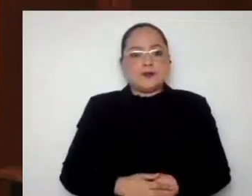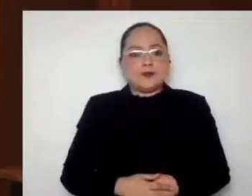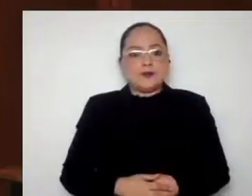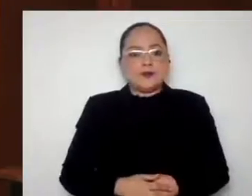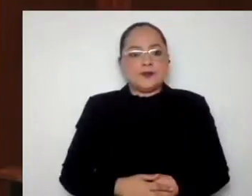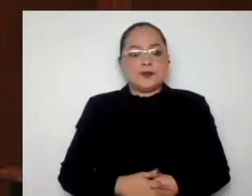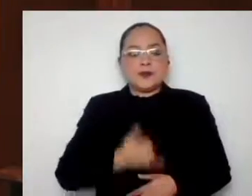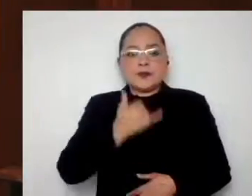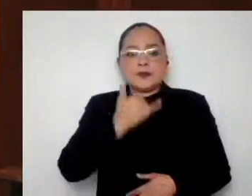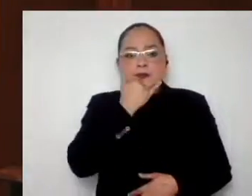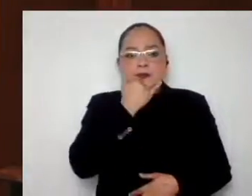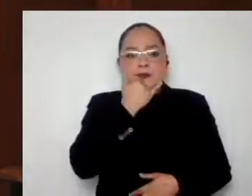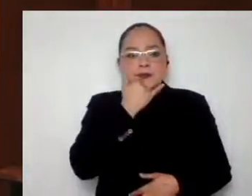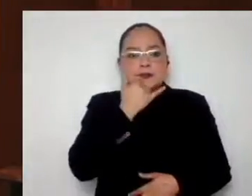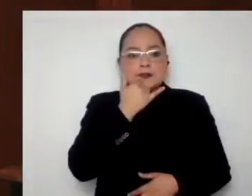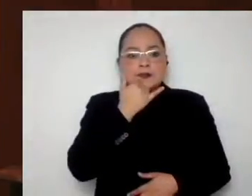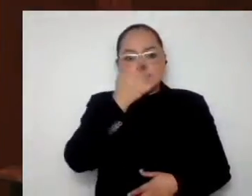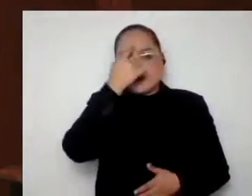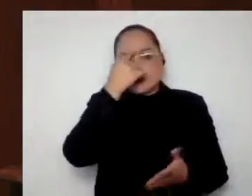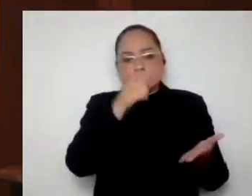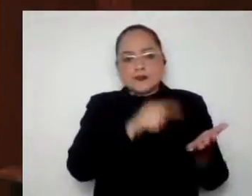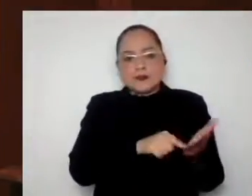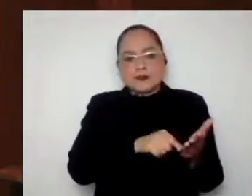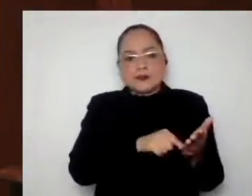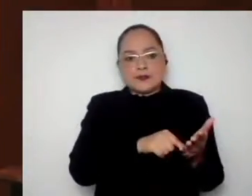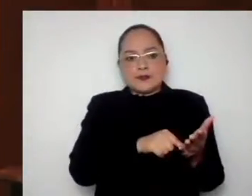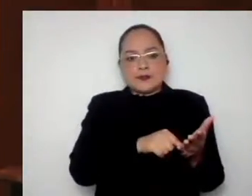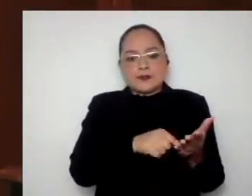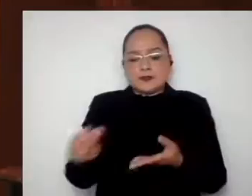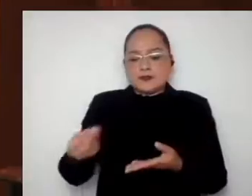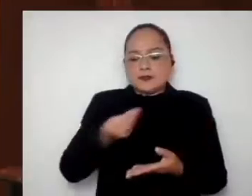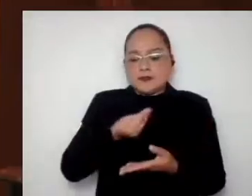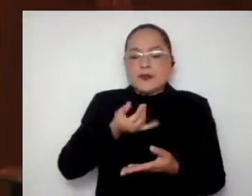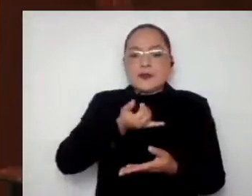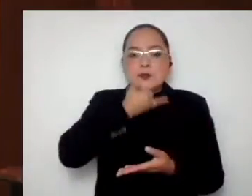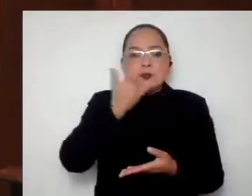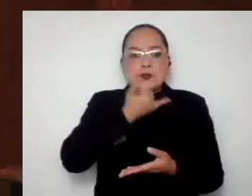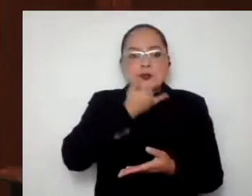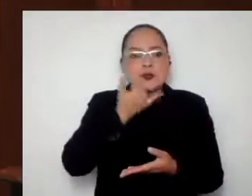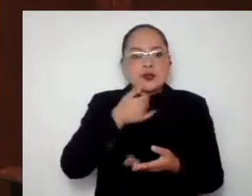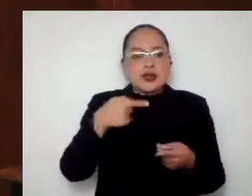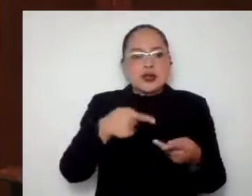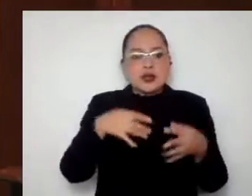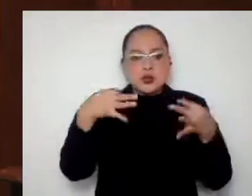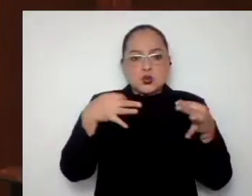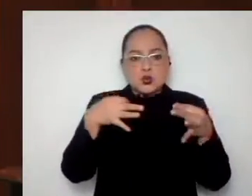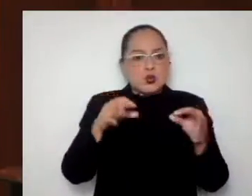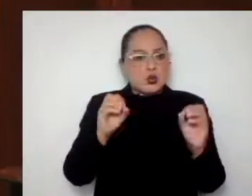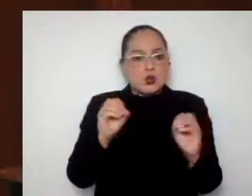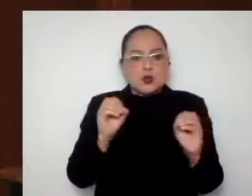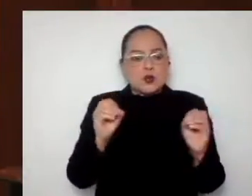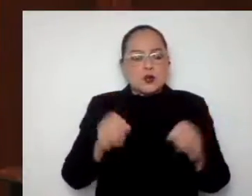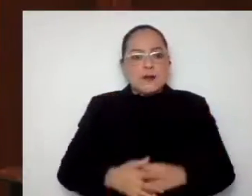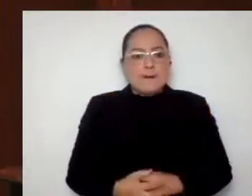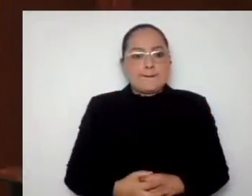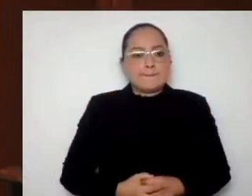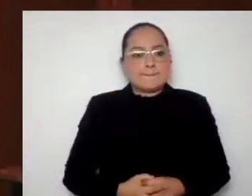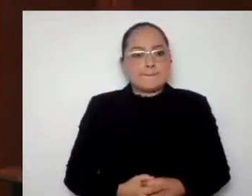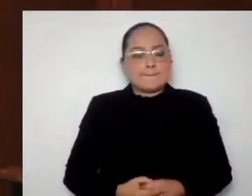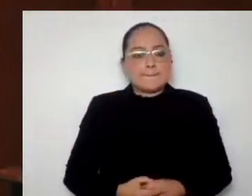Creo que el Domínguez me dio una hoja que no era la que se va a aprobar.